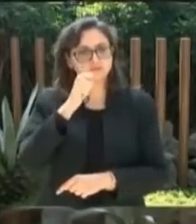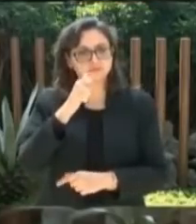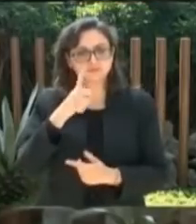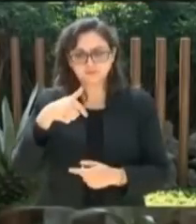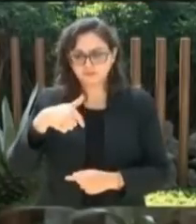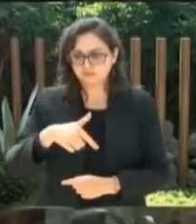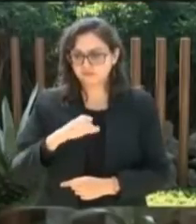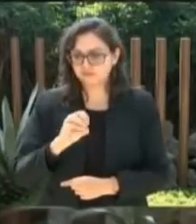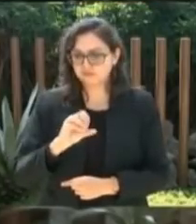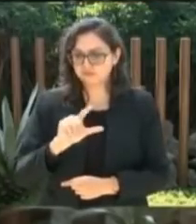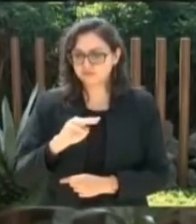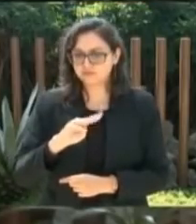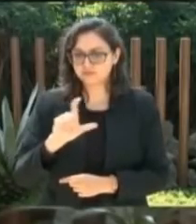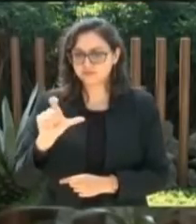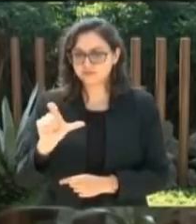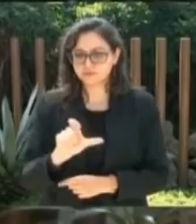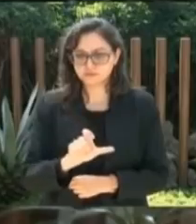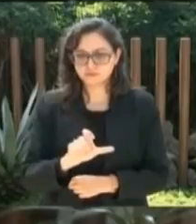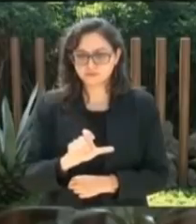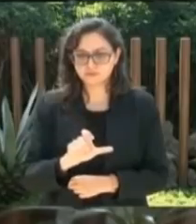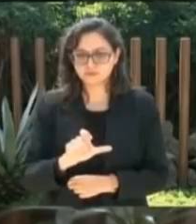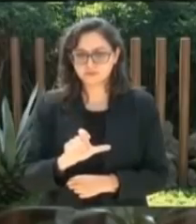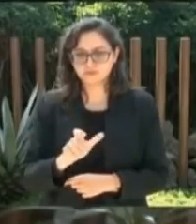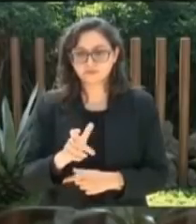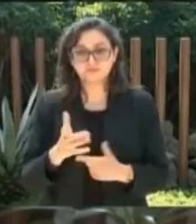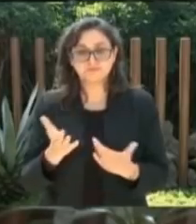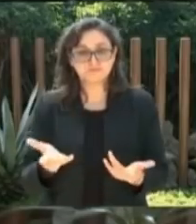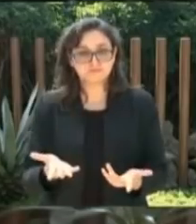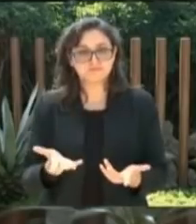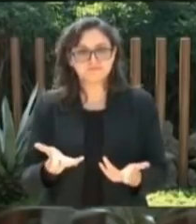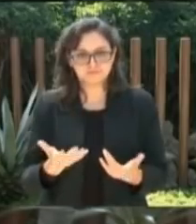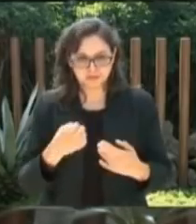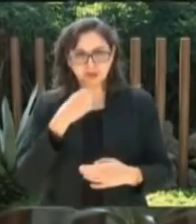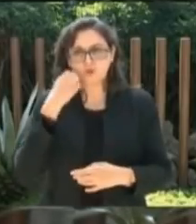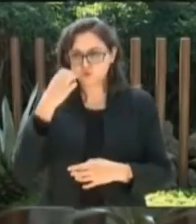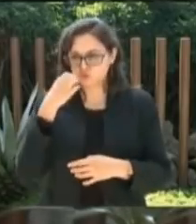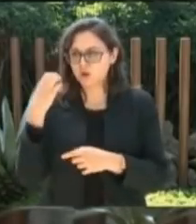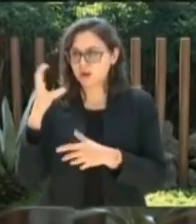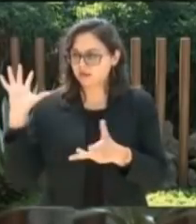pues un conjunto de biografías